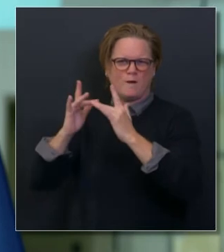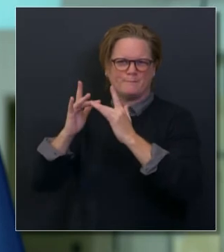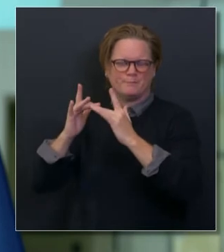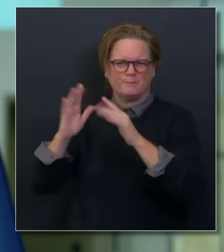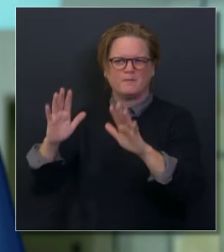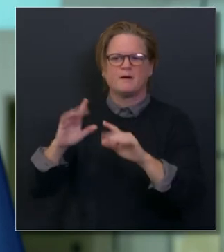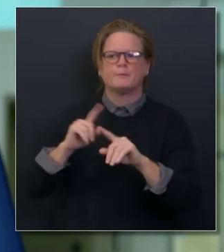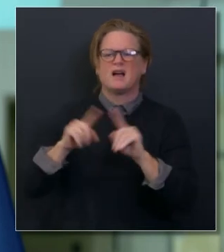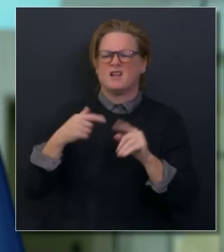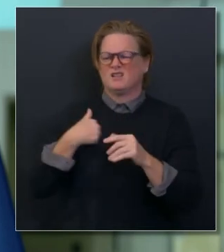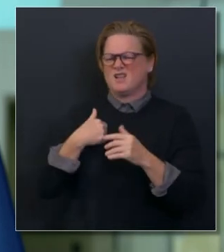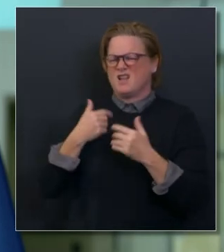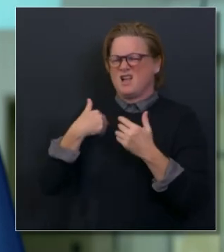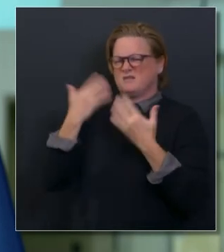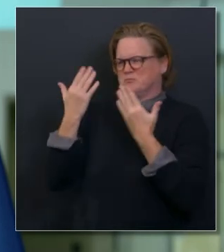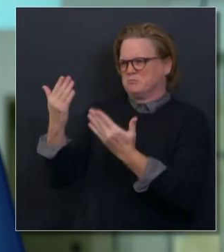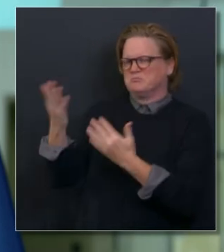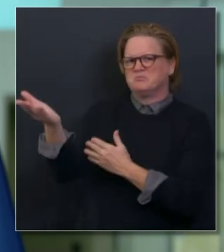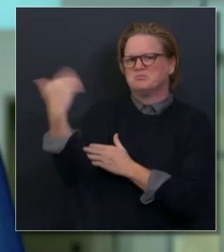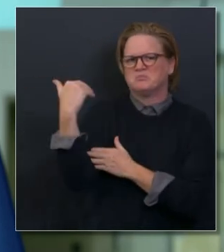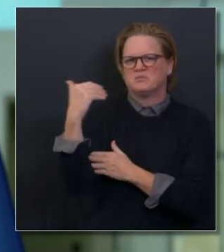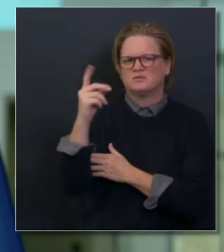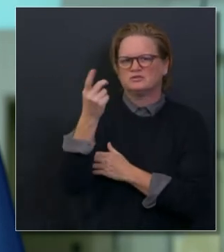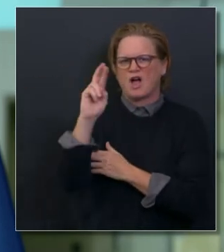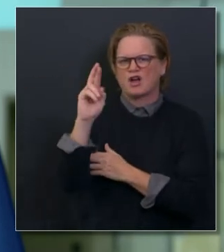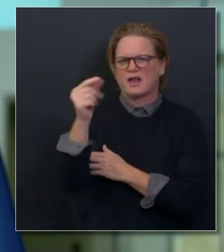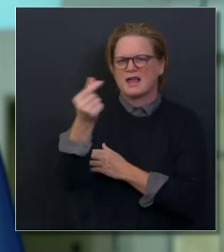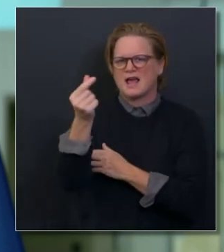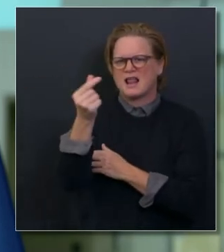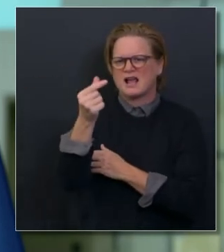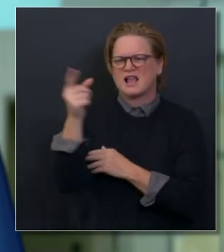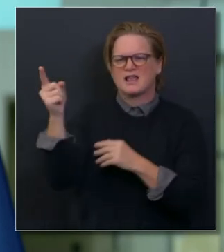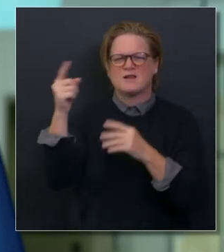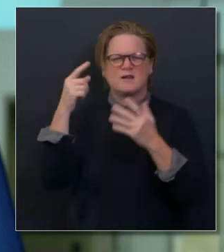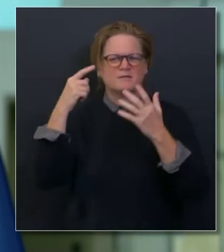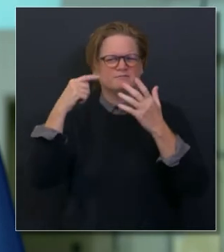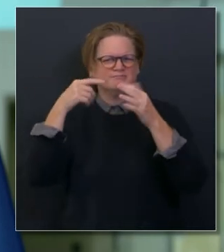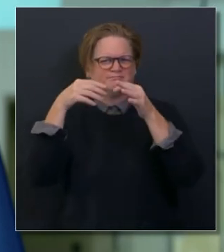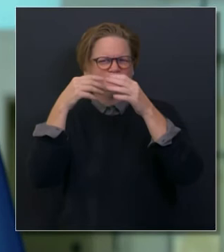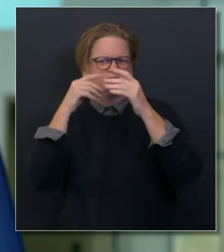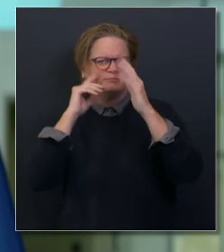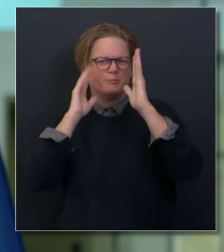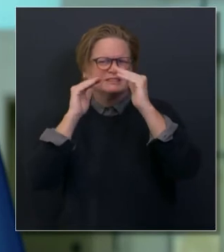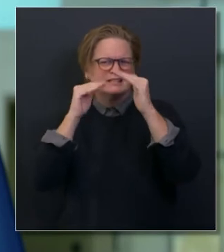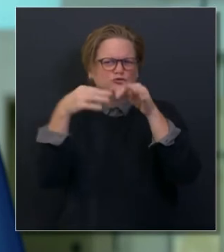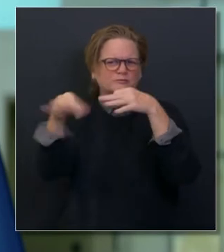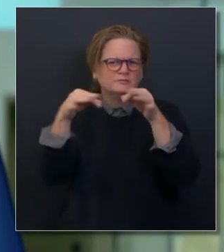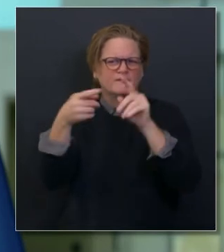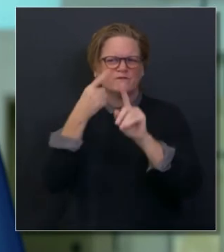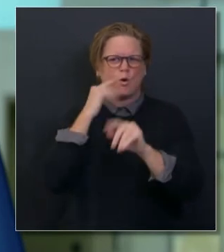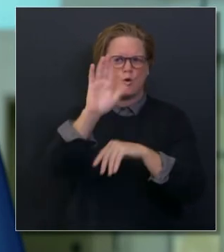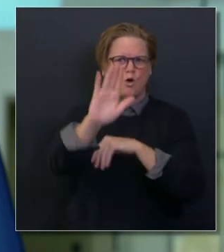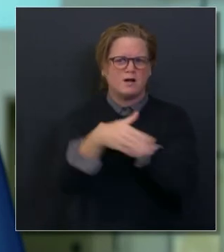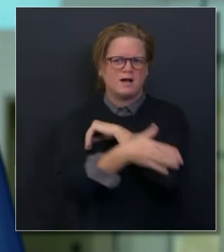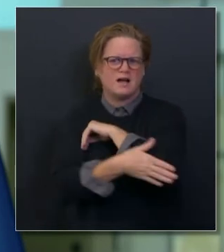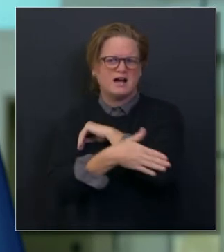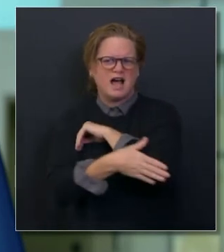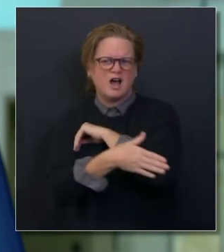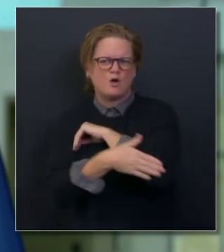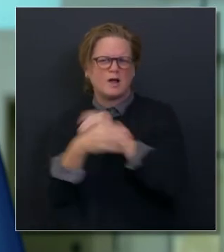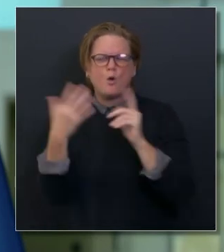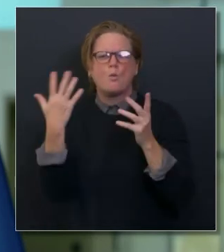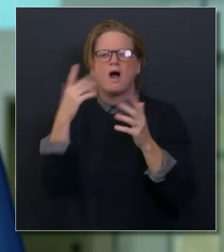la prioridad de esas poblaciones. Le voy a pedir al doctor Galley que nos hable sobre sus expectativas y cómo